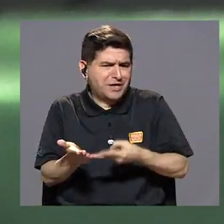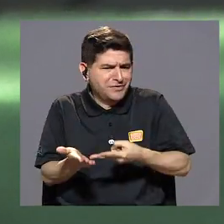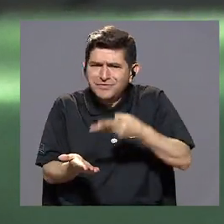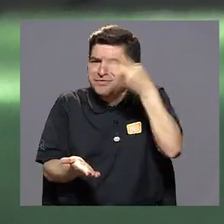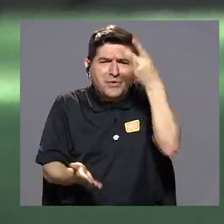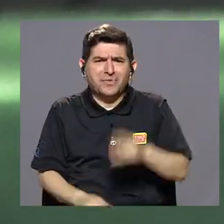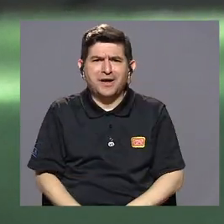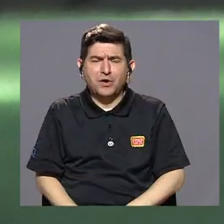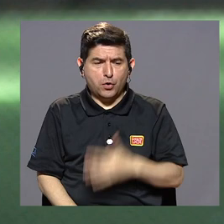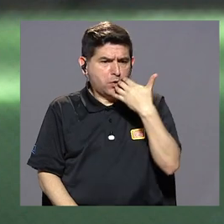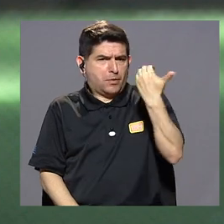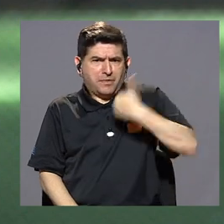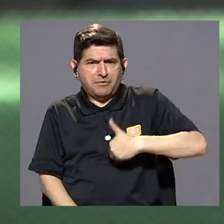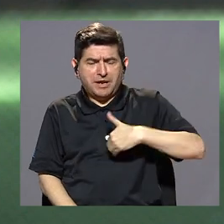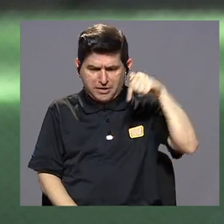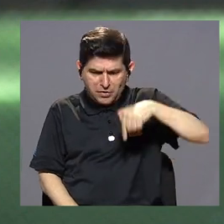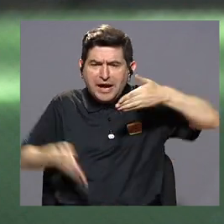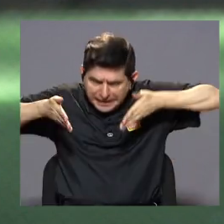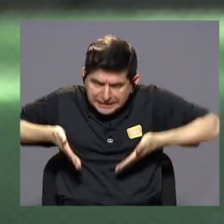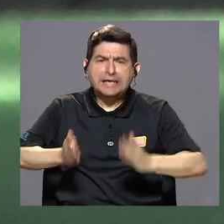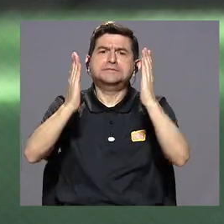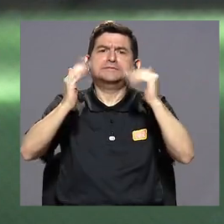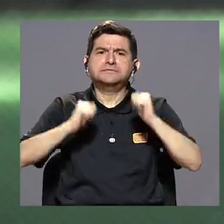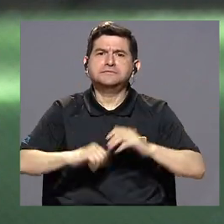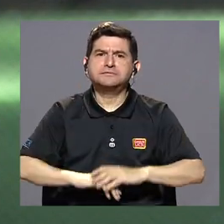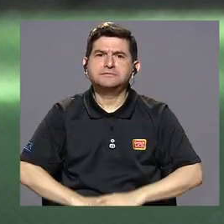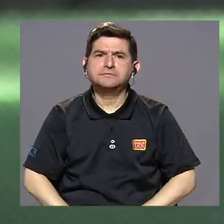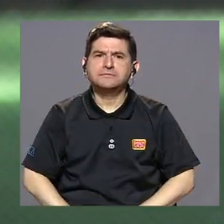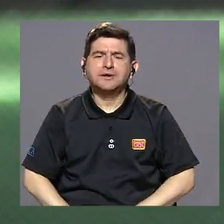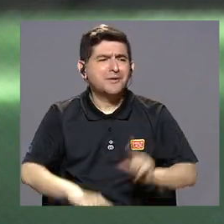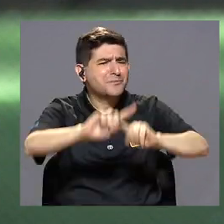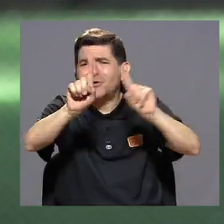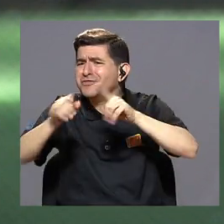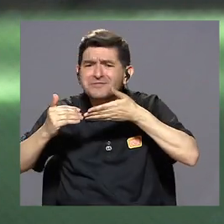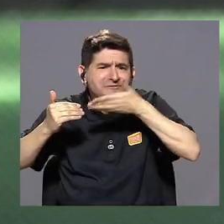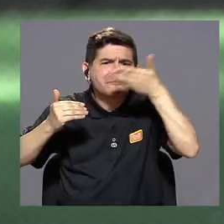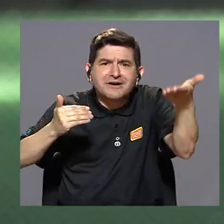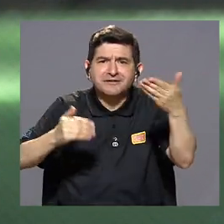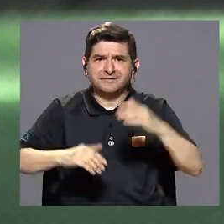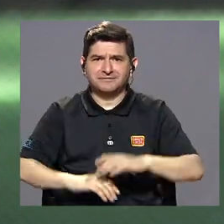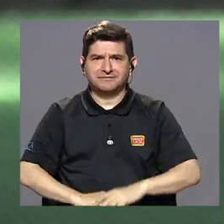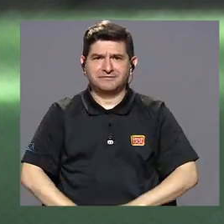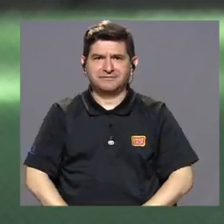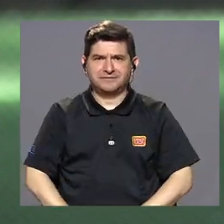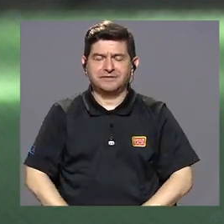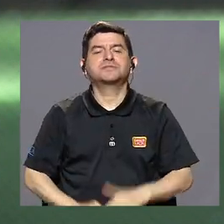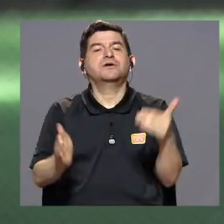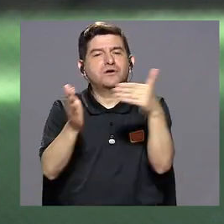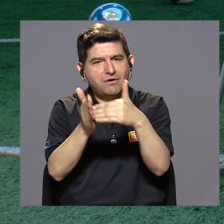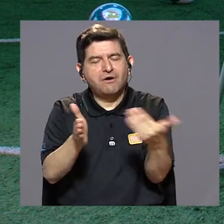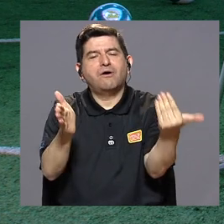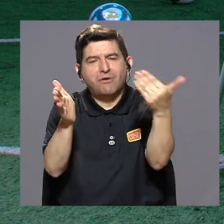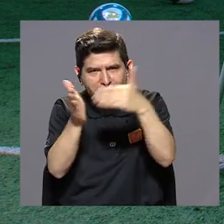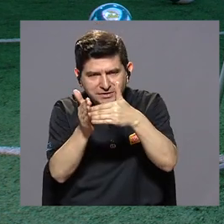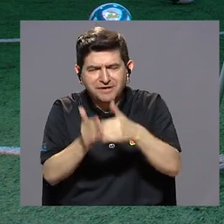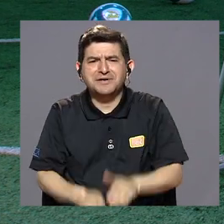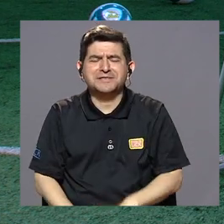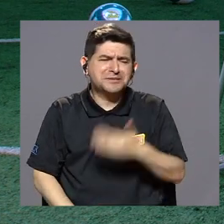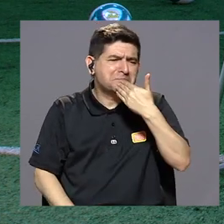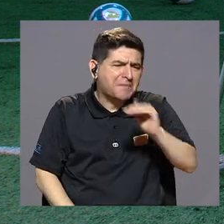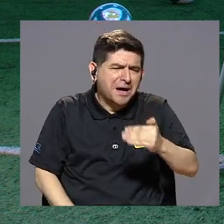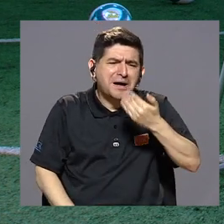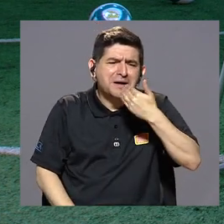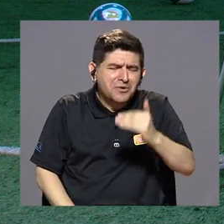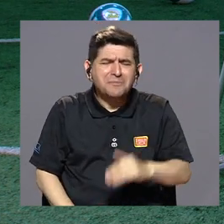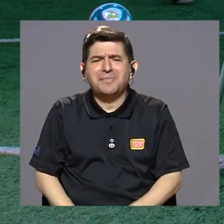que la gente no valora el privilegio que tiene haber nacido aquí. O sea, por un montón de cosas. Y nuevamente,